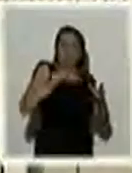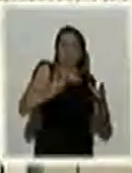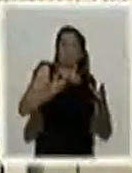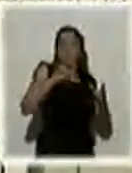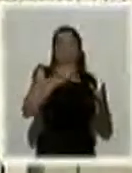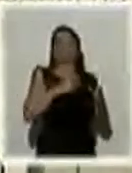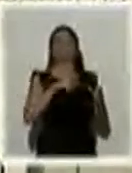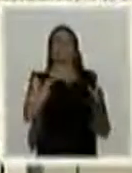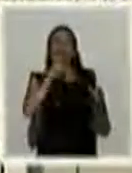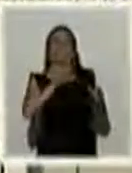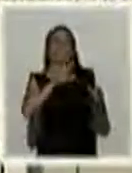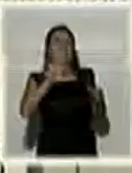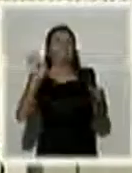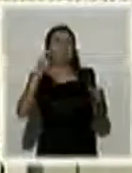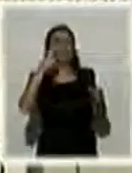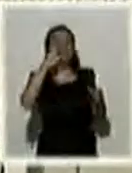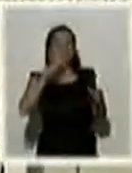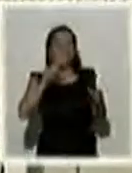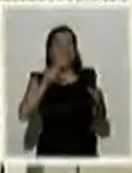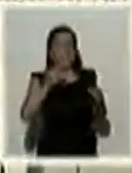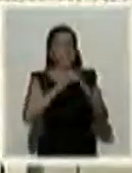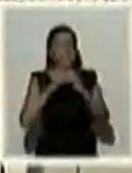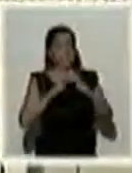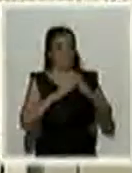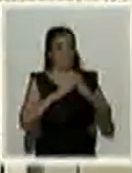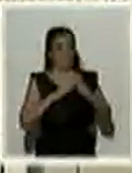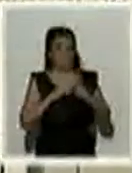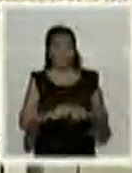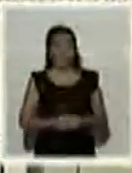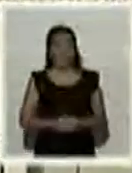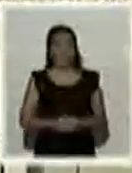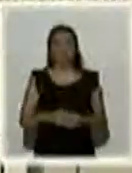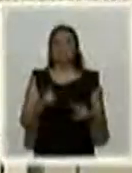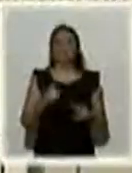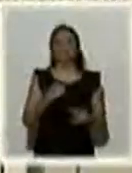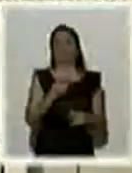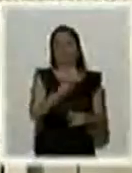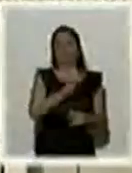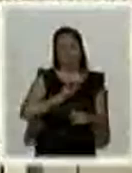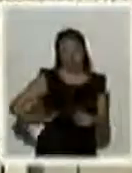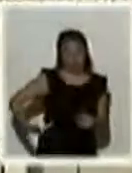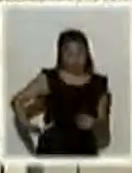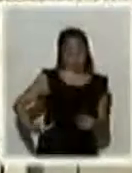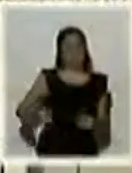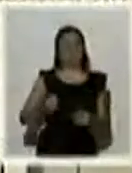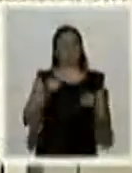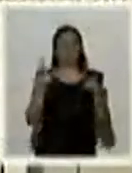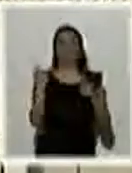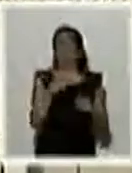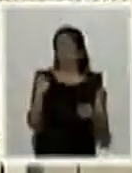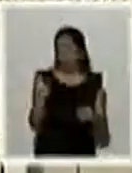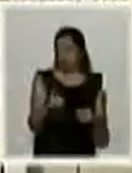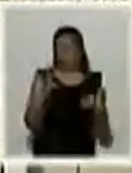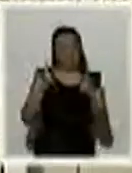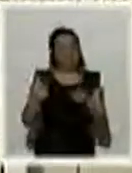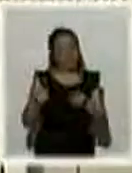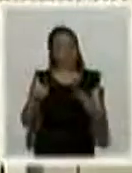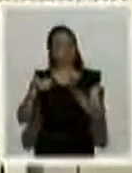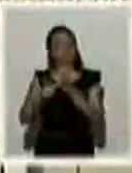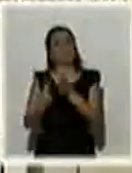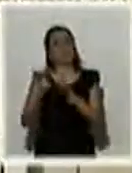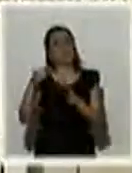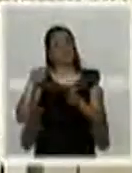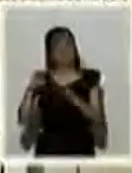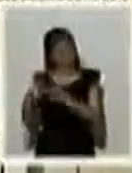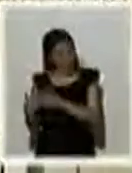que sea manejado por un Consejo Federal formado por los gobernadores, Ciudad de Buenos Aires y la Presidencia, para de esta manera